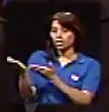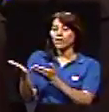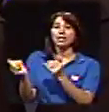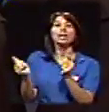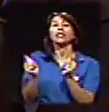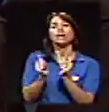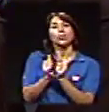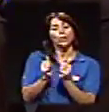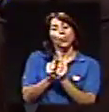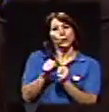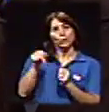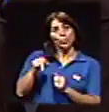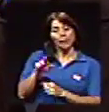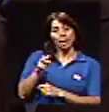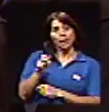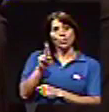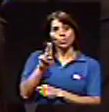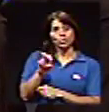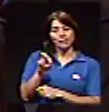televisora de la Universidad de Costa Rica.